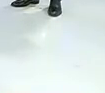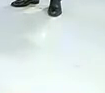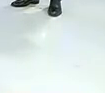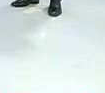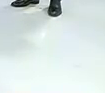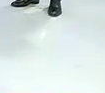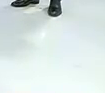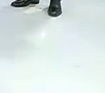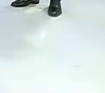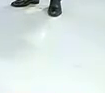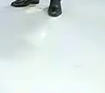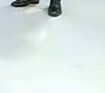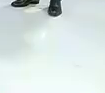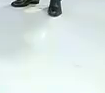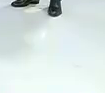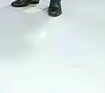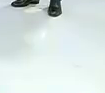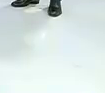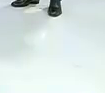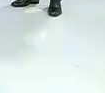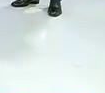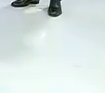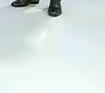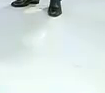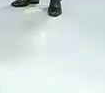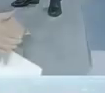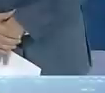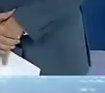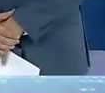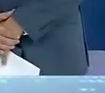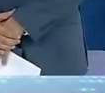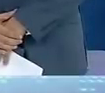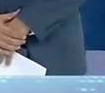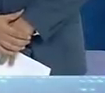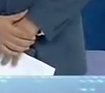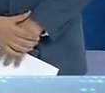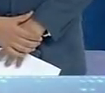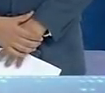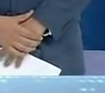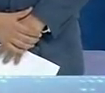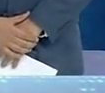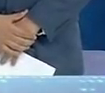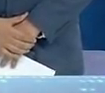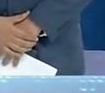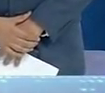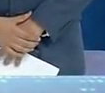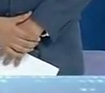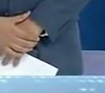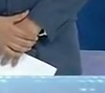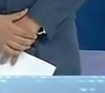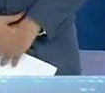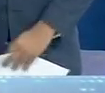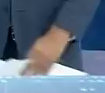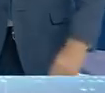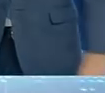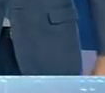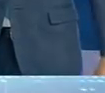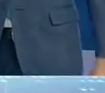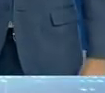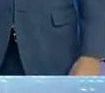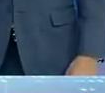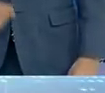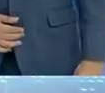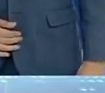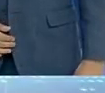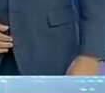hablar. Acabe, entonces. No deja acabar de hablar. Estoy terminando de hablar y usted no me deja. Buenos días. Qué bárbaro. Luis. Buenos días, mi querido Guito. Vamos. ¿Cómo le